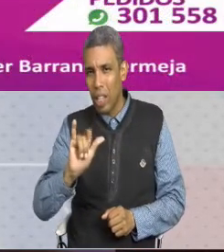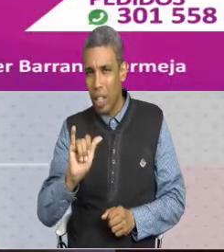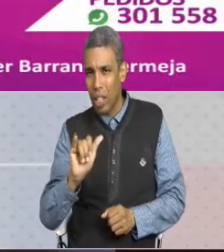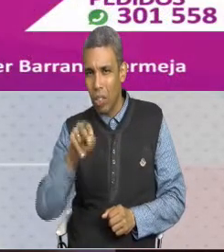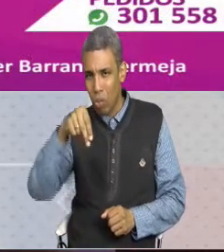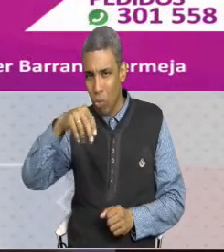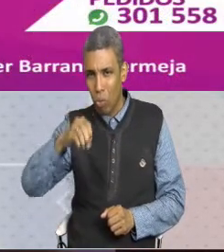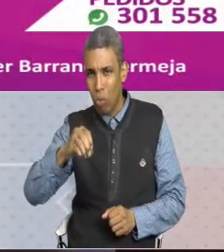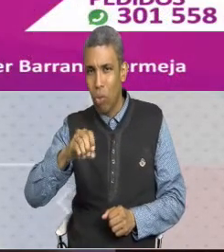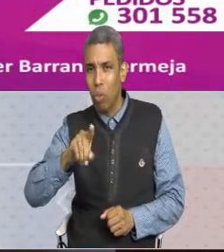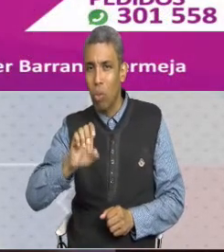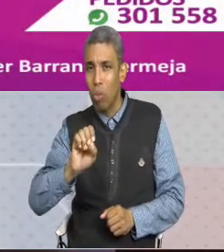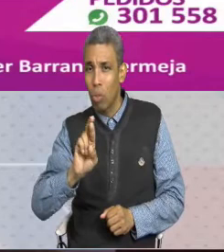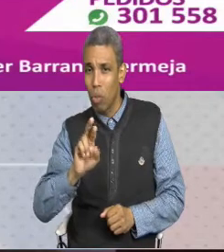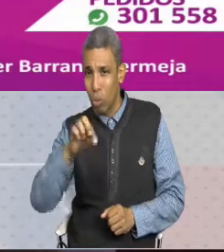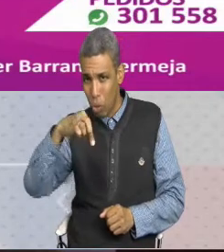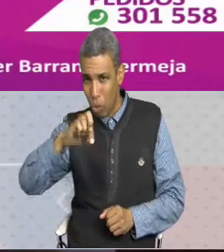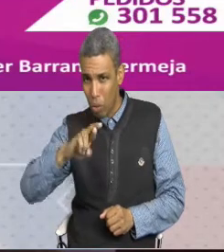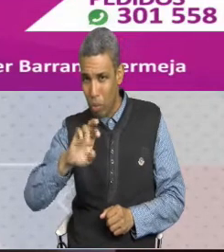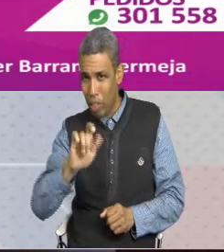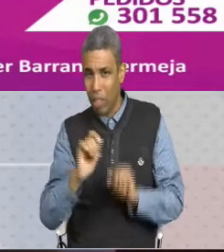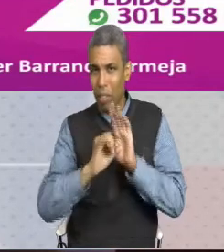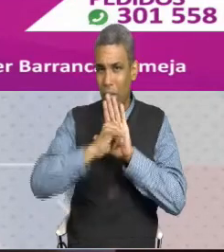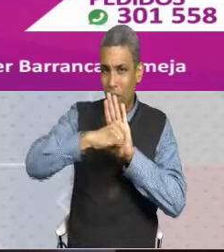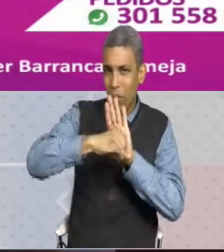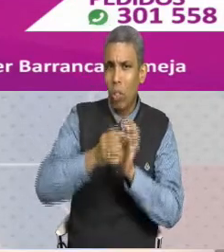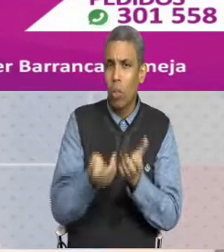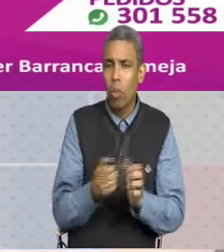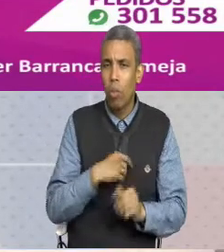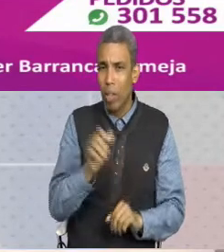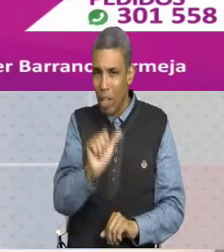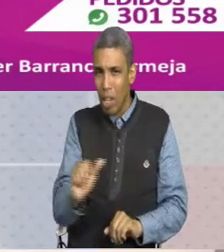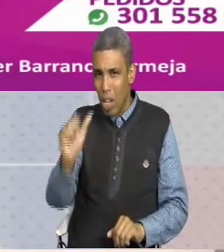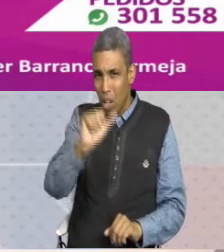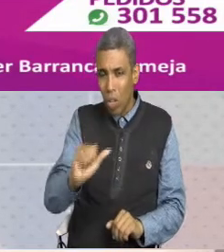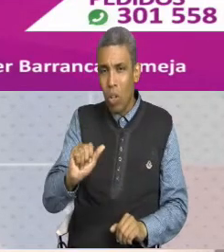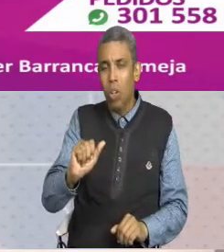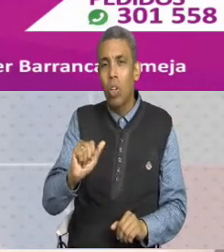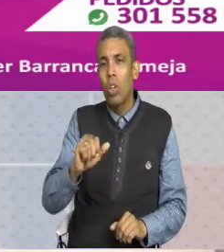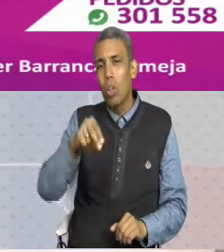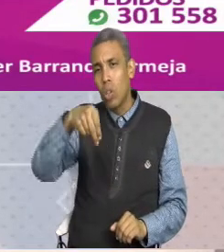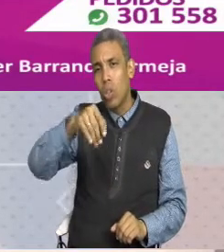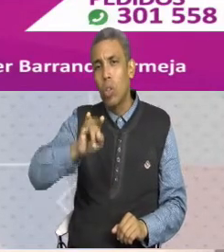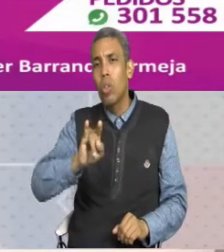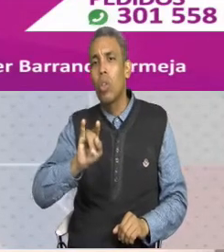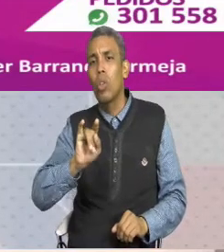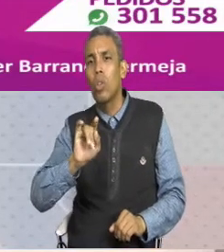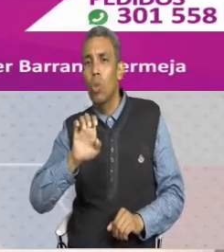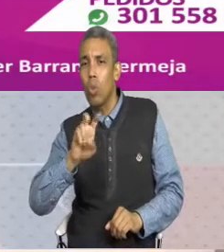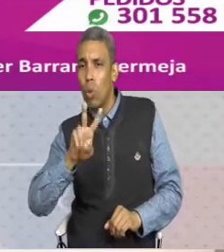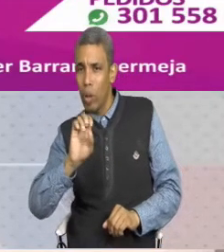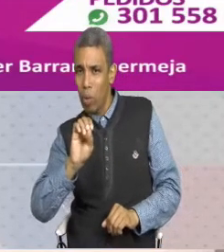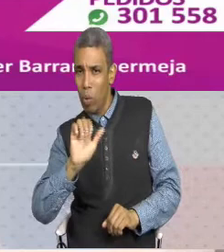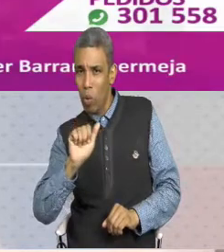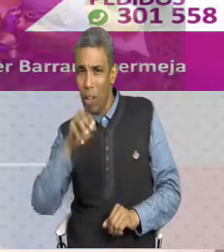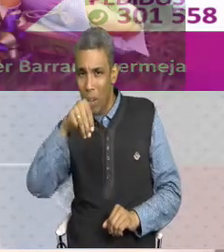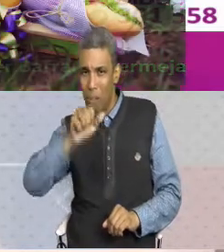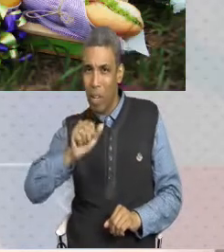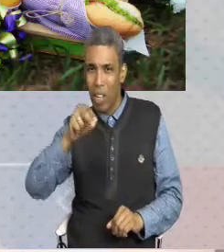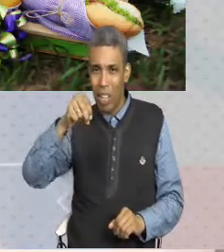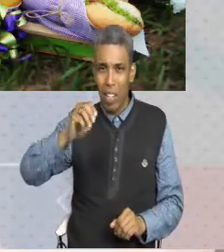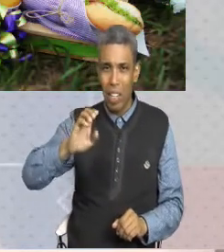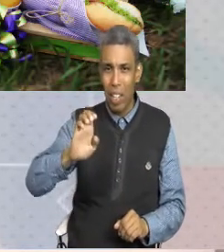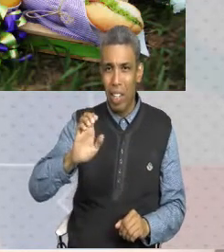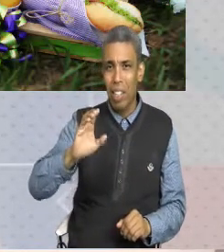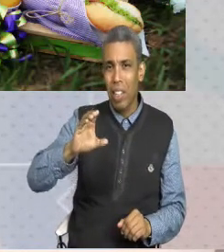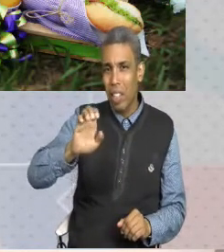Bermeja y en Instagram nos pueden seguir como @NuevoAmanecer. Nuevo Amanecer. Doña Vilma, un número de celular donde los